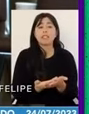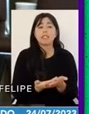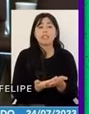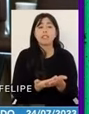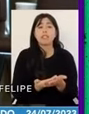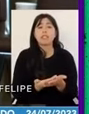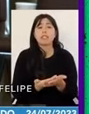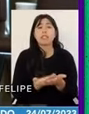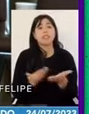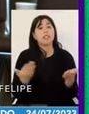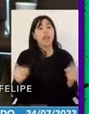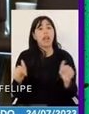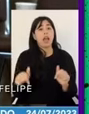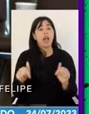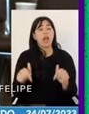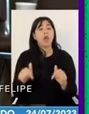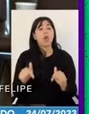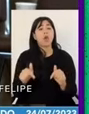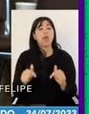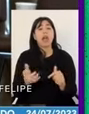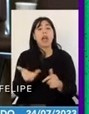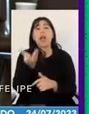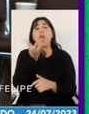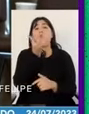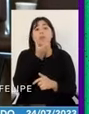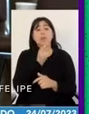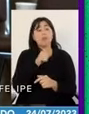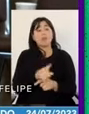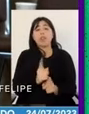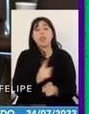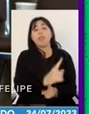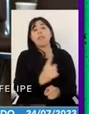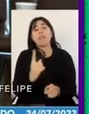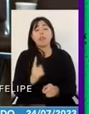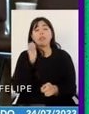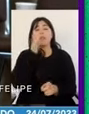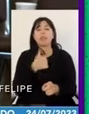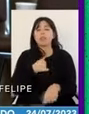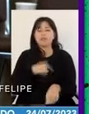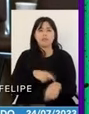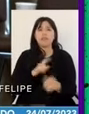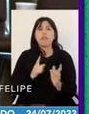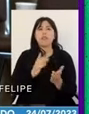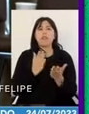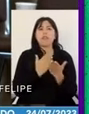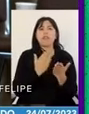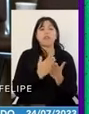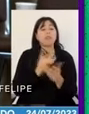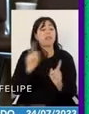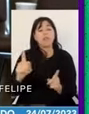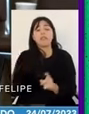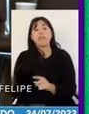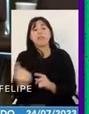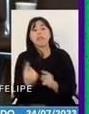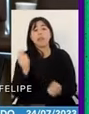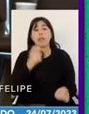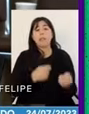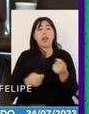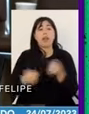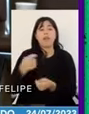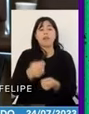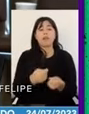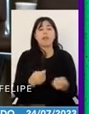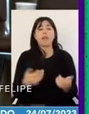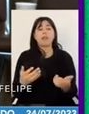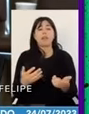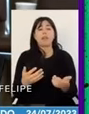tenemos una completada, entonces tenéis que venir mañana, sí o sí, es que tengo que estudiar, es que tenéis que venir porque tenemos que pagar acá.